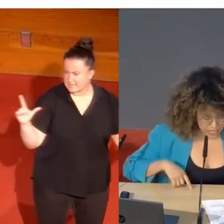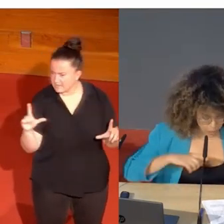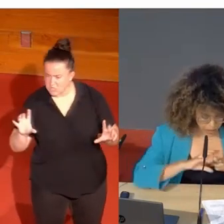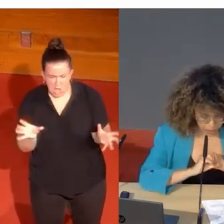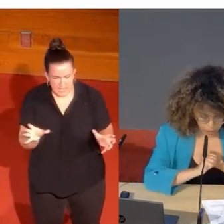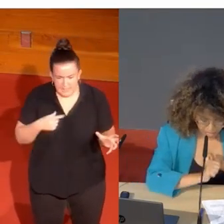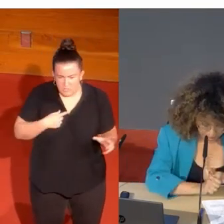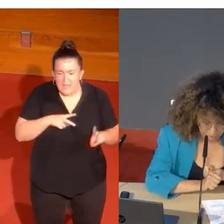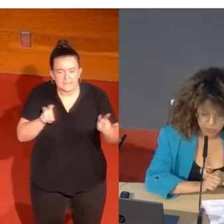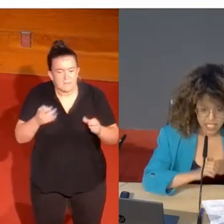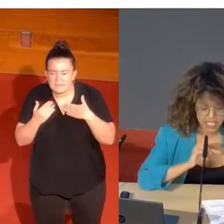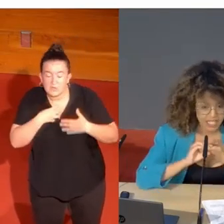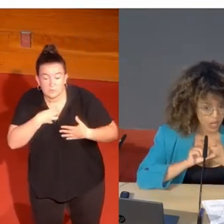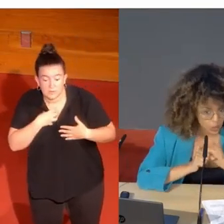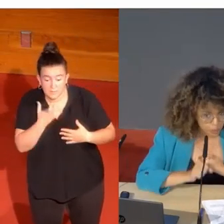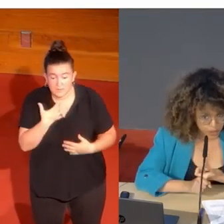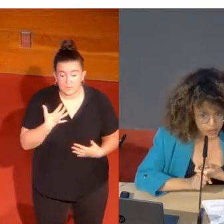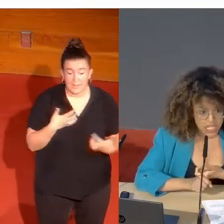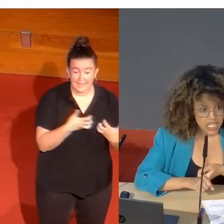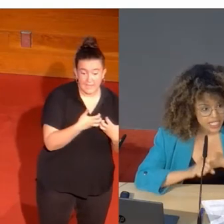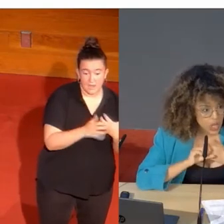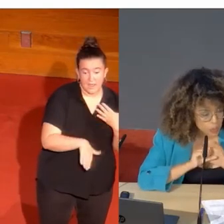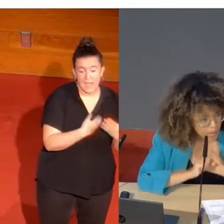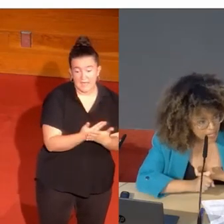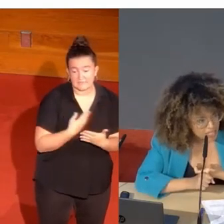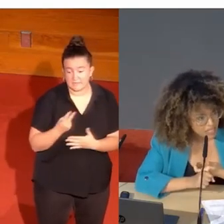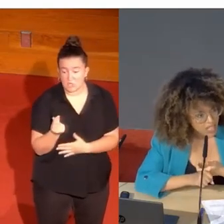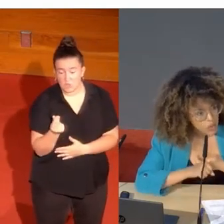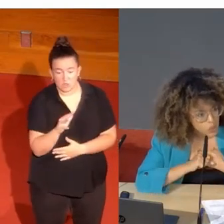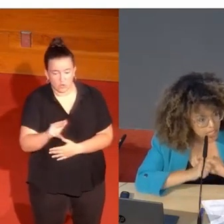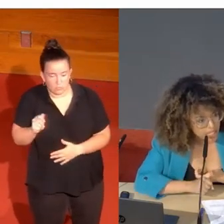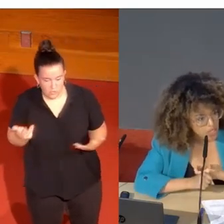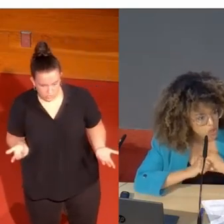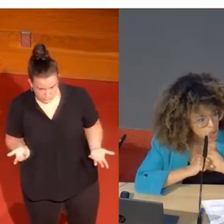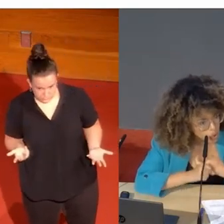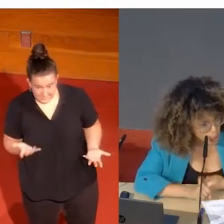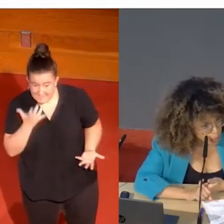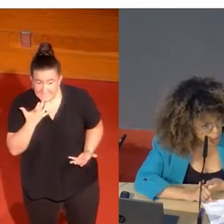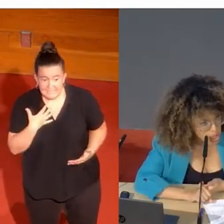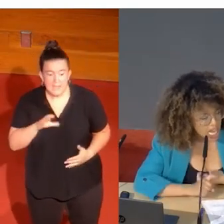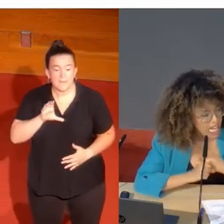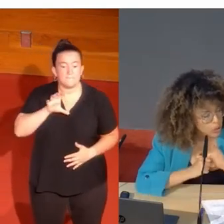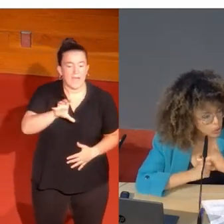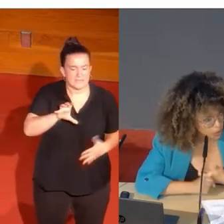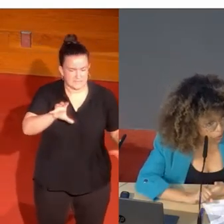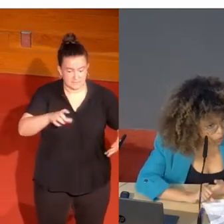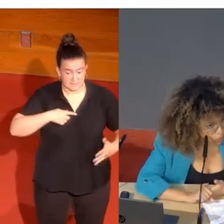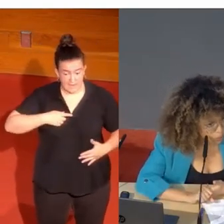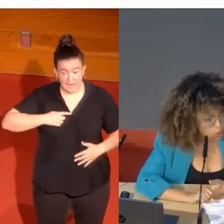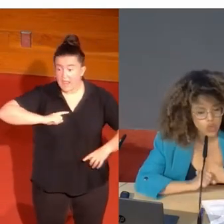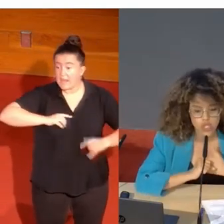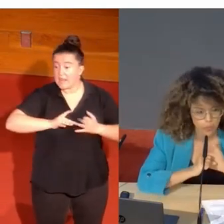temas van desde por ejemplo la guerra hasta la corrupción si en un país sus líderes son corruptos hay un